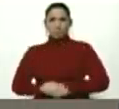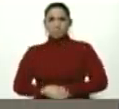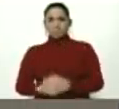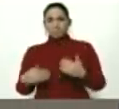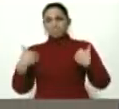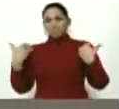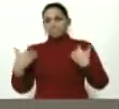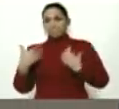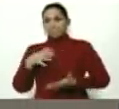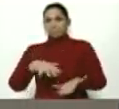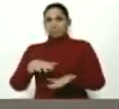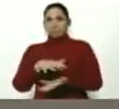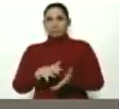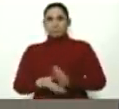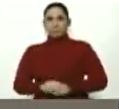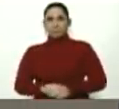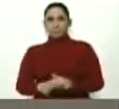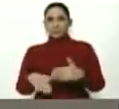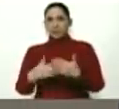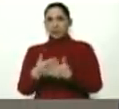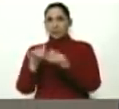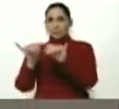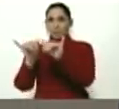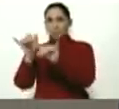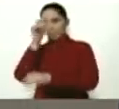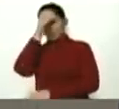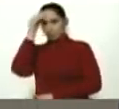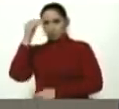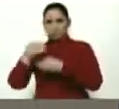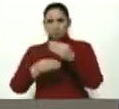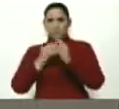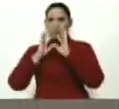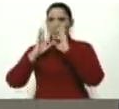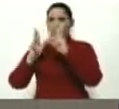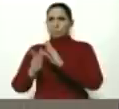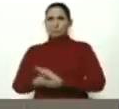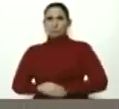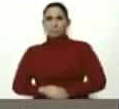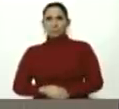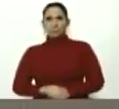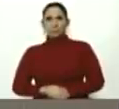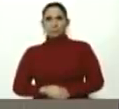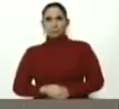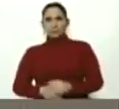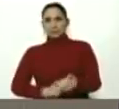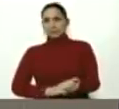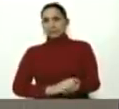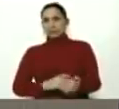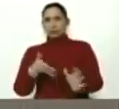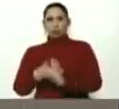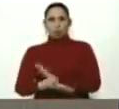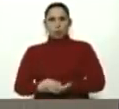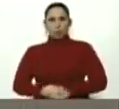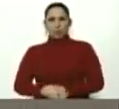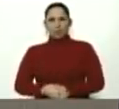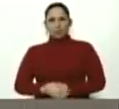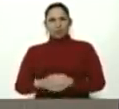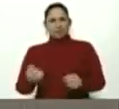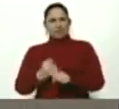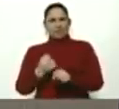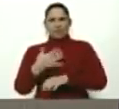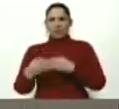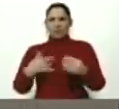sufriendo las consecuencias. Hasta el mismo Donald Trump hizo un comentario muy ácido sobre el desempeño que ha